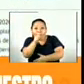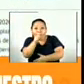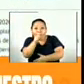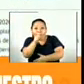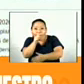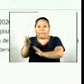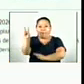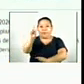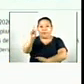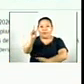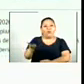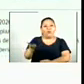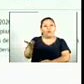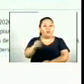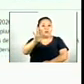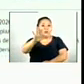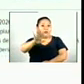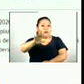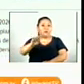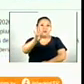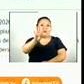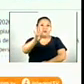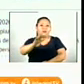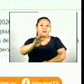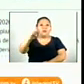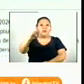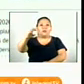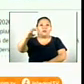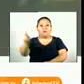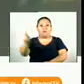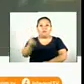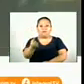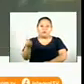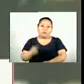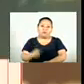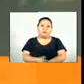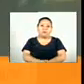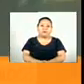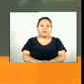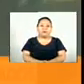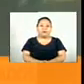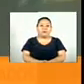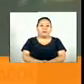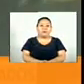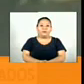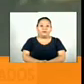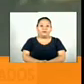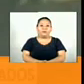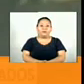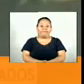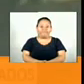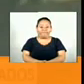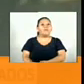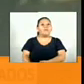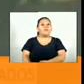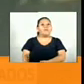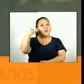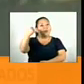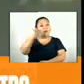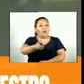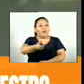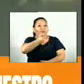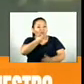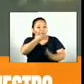venezolanos ha alcanzado los 5 millones 400 mil exiliados es muy importante en nuestro